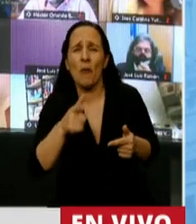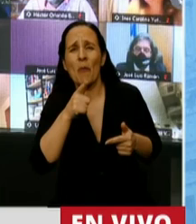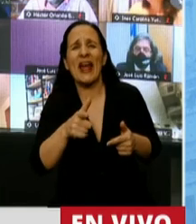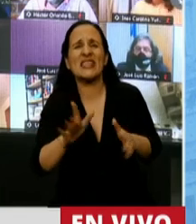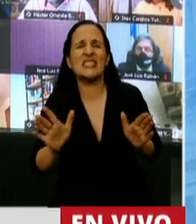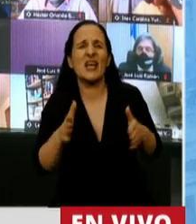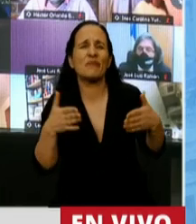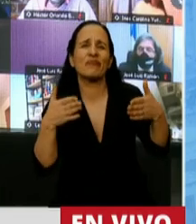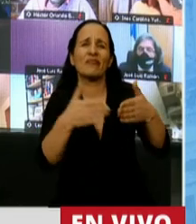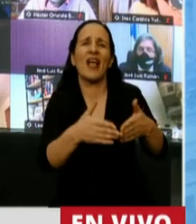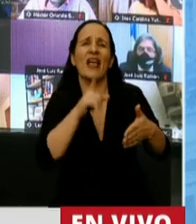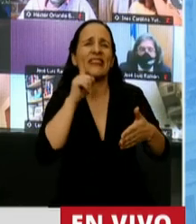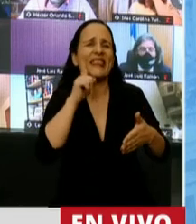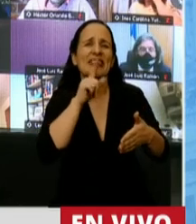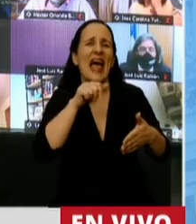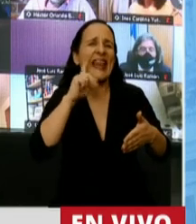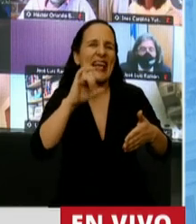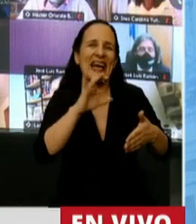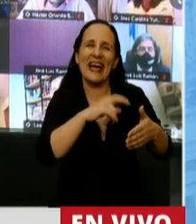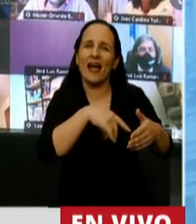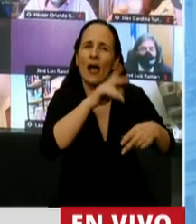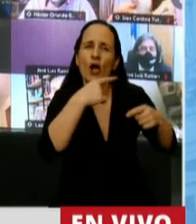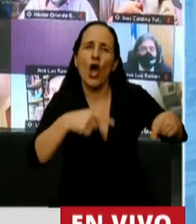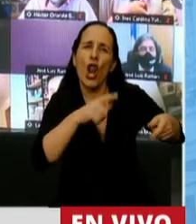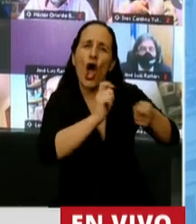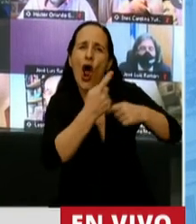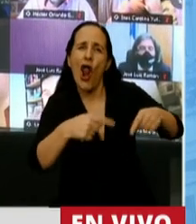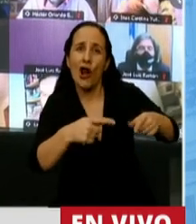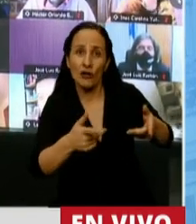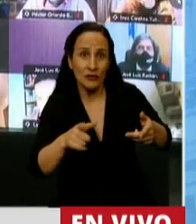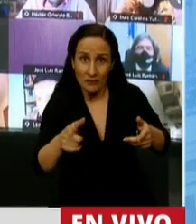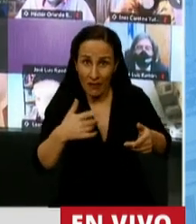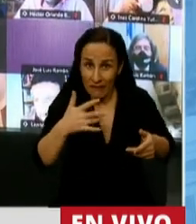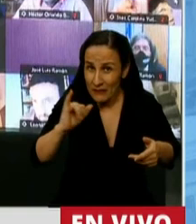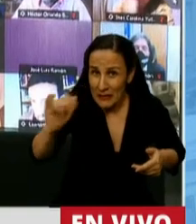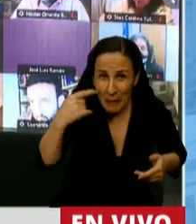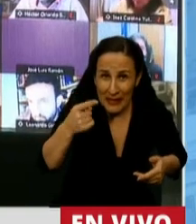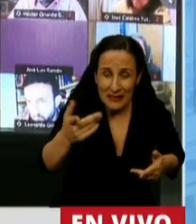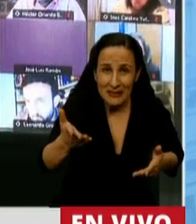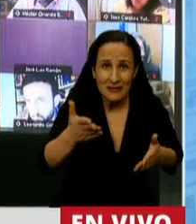del titanic según del barco presidente